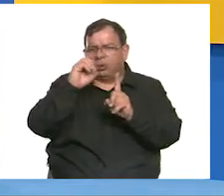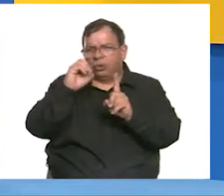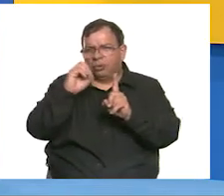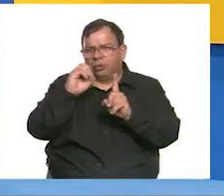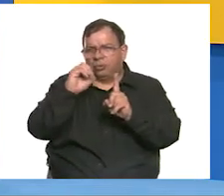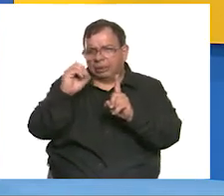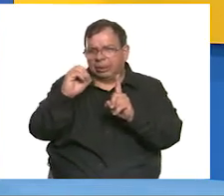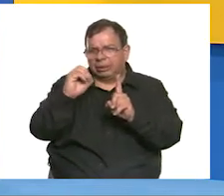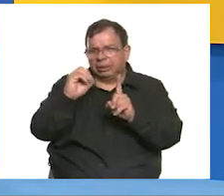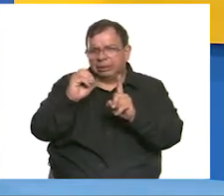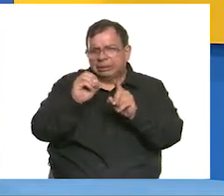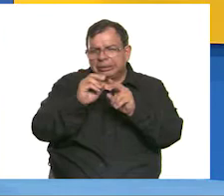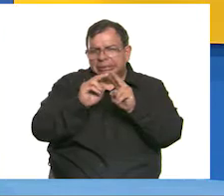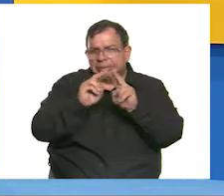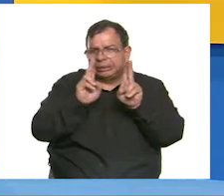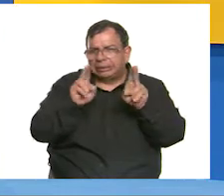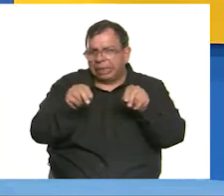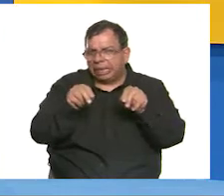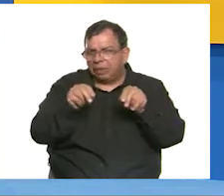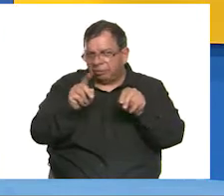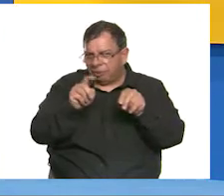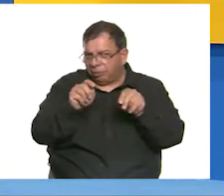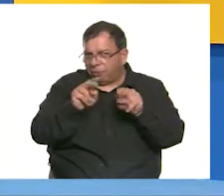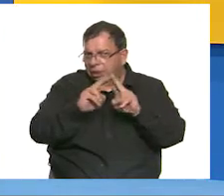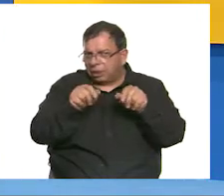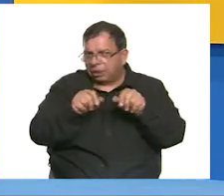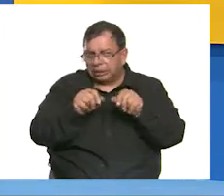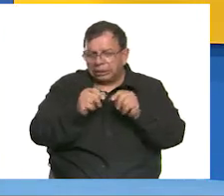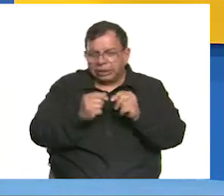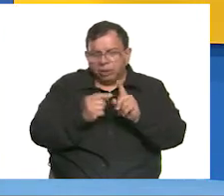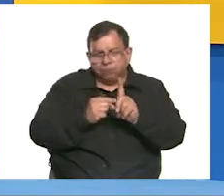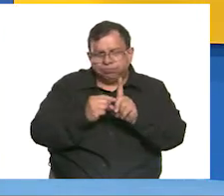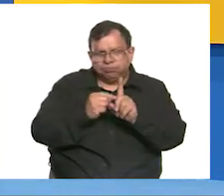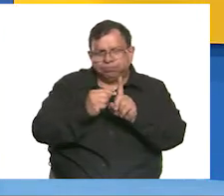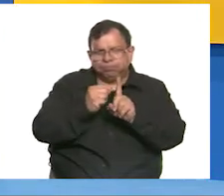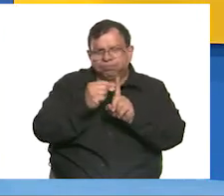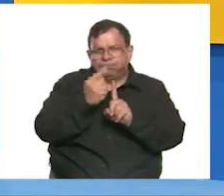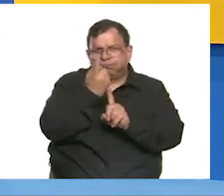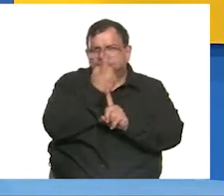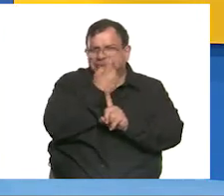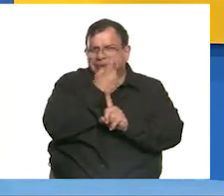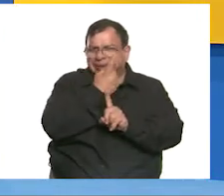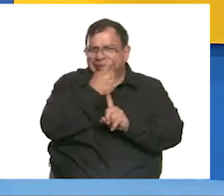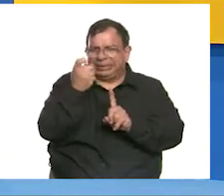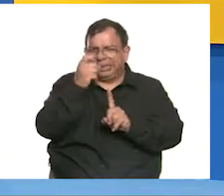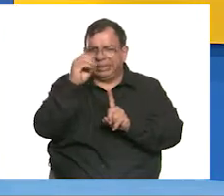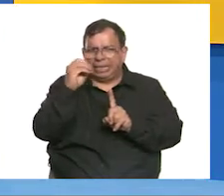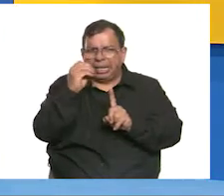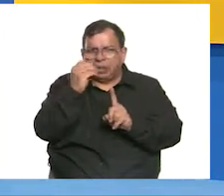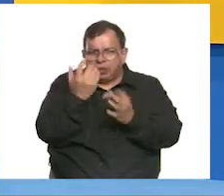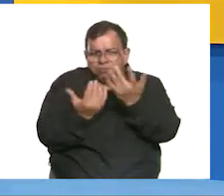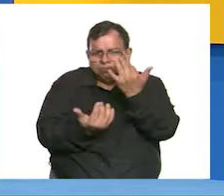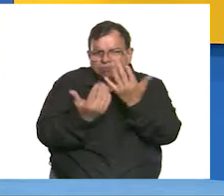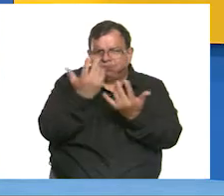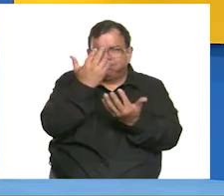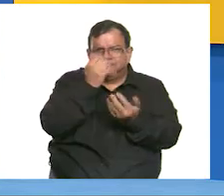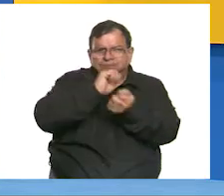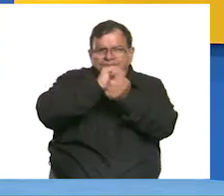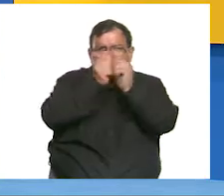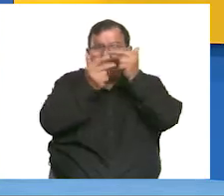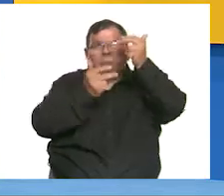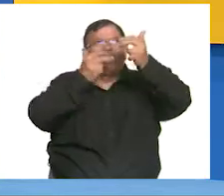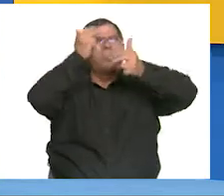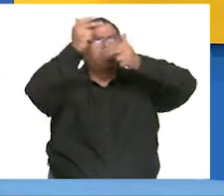en forma de hielo o de nieve. Y a 100 grados Celsius el agua hierve para convertirse en vapor. Mientras